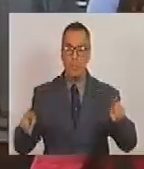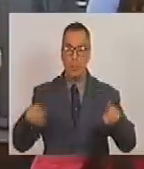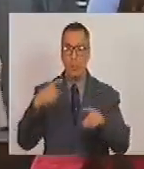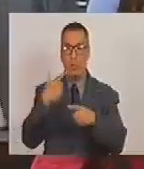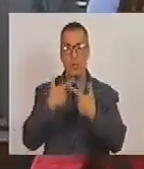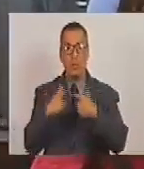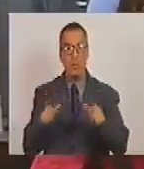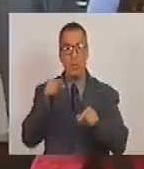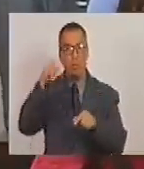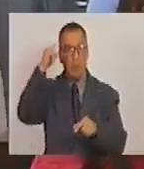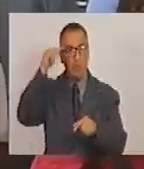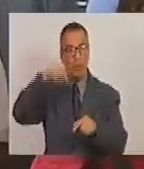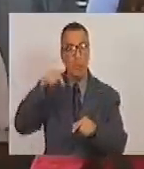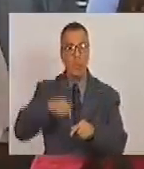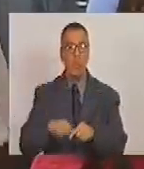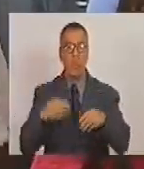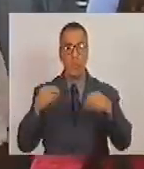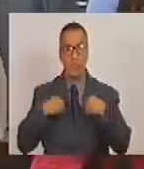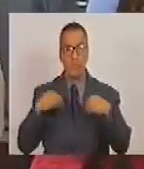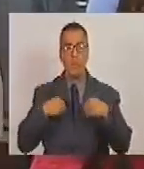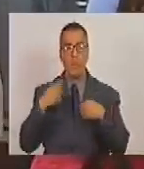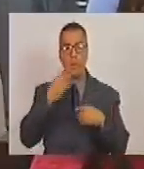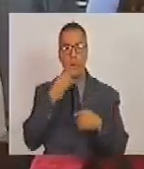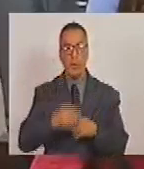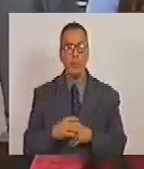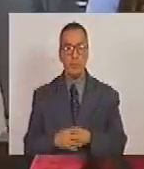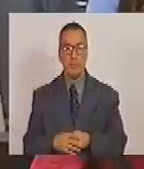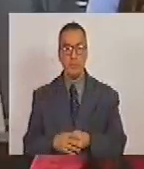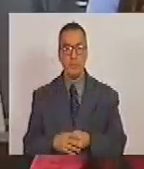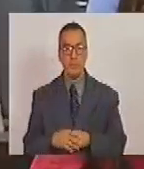está más vivo que nunca.